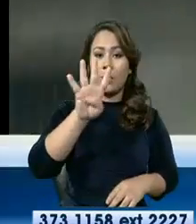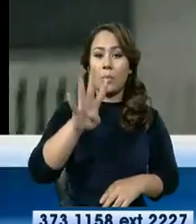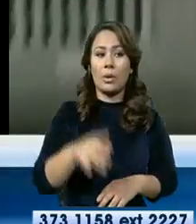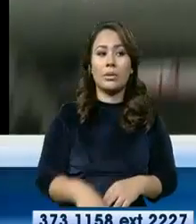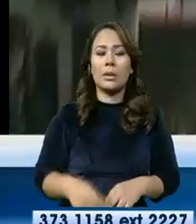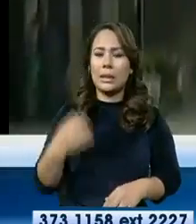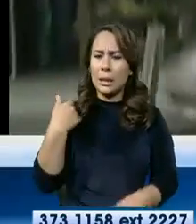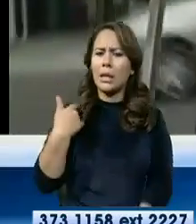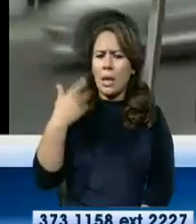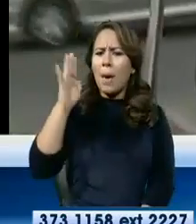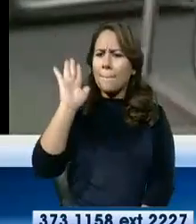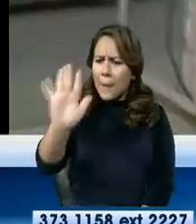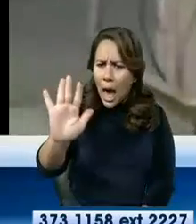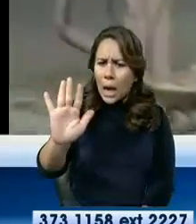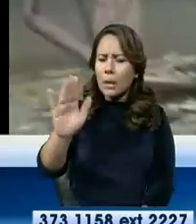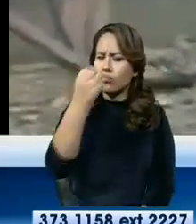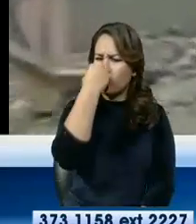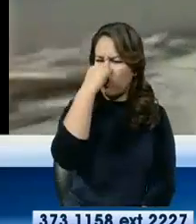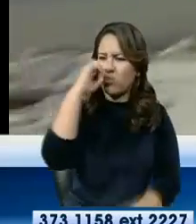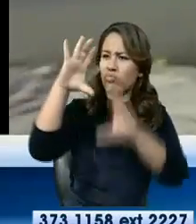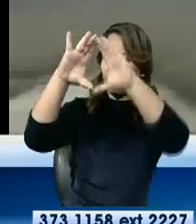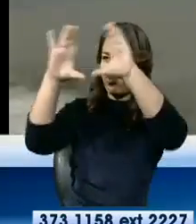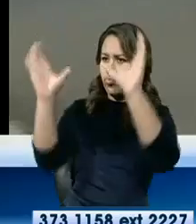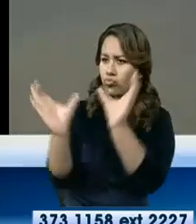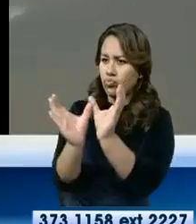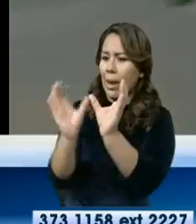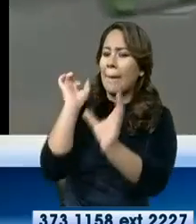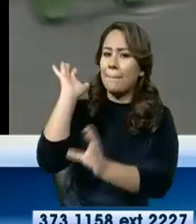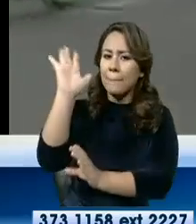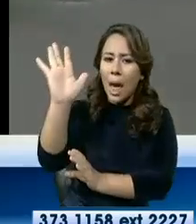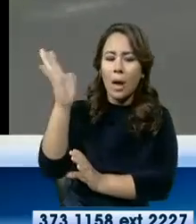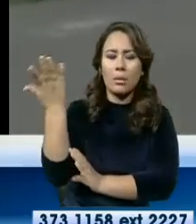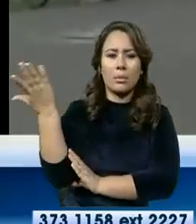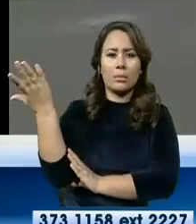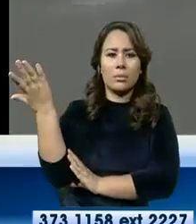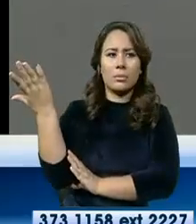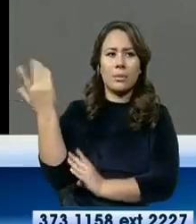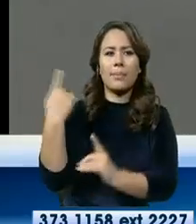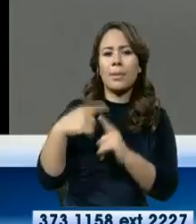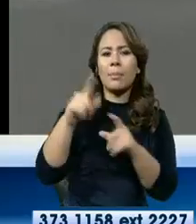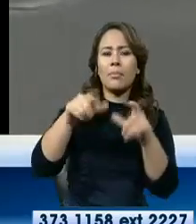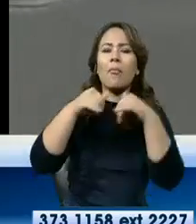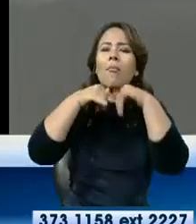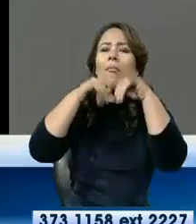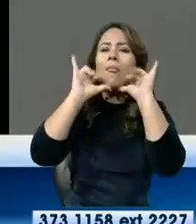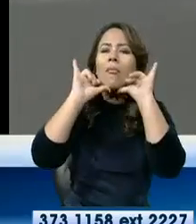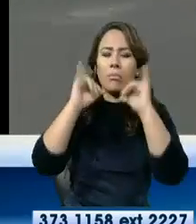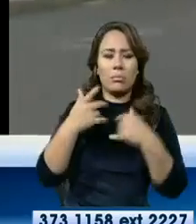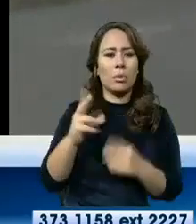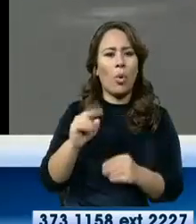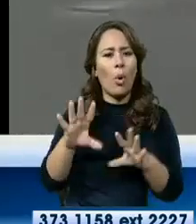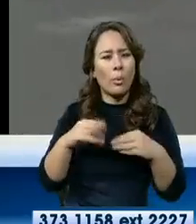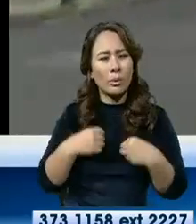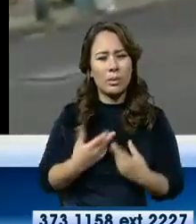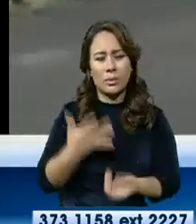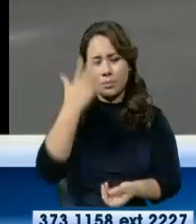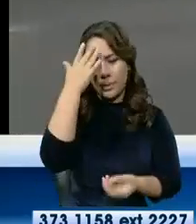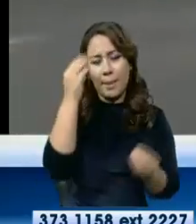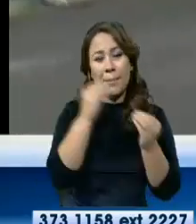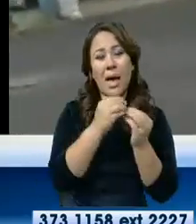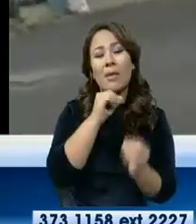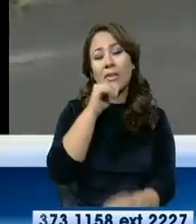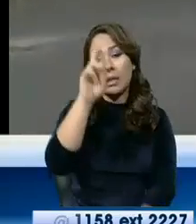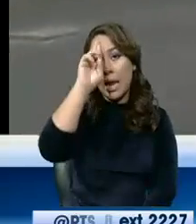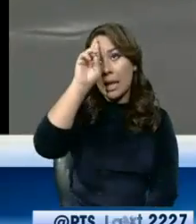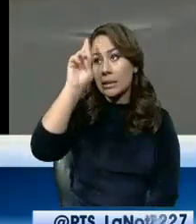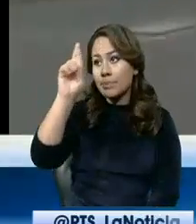disco pare. Solo en uno de los sentidos hay un disco pare. No hay más. De pronto, un poco más de respeto